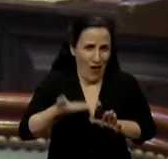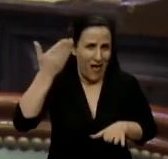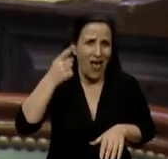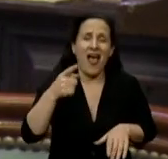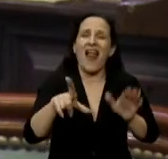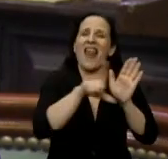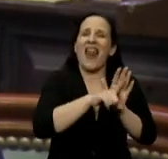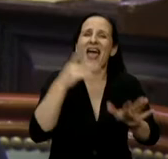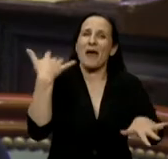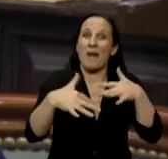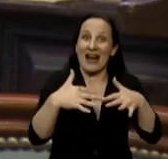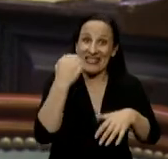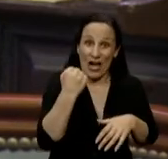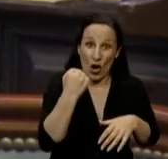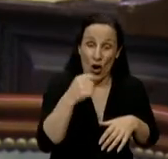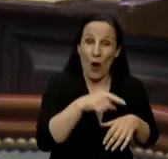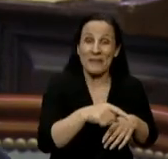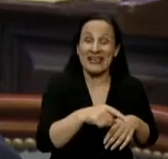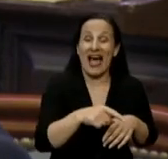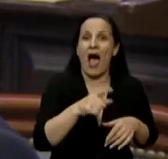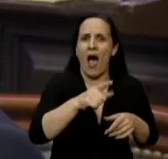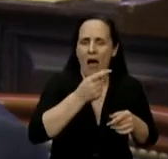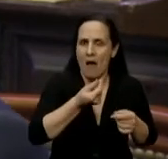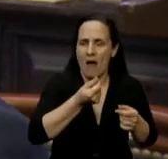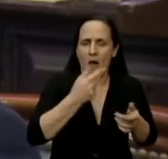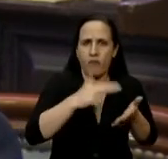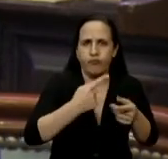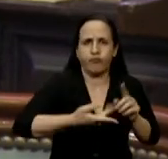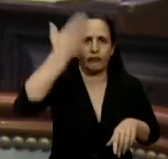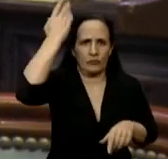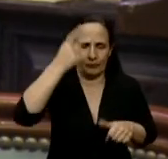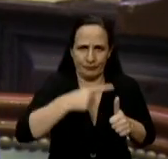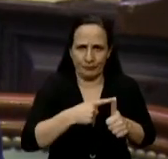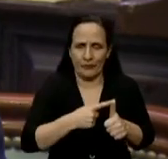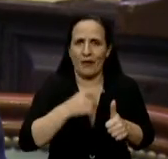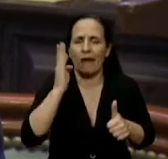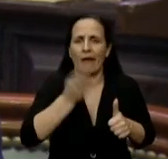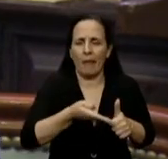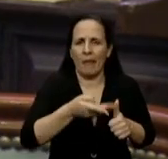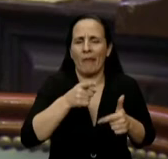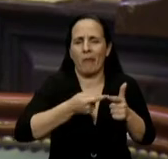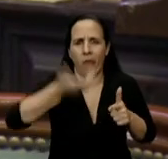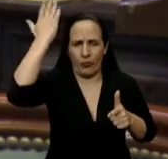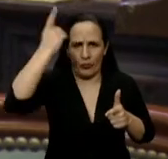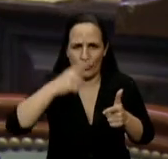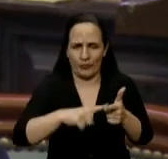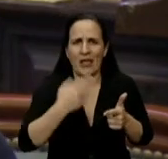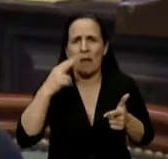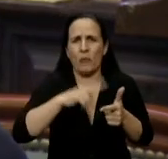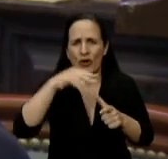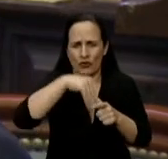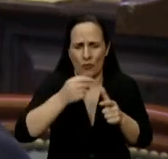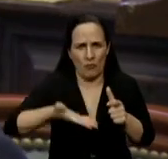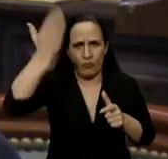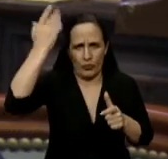de emergencia económica, que subió las retenciones, que subió la tasa de estadística, que subió impuestos